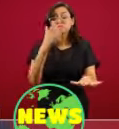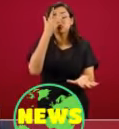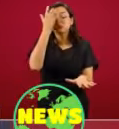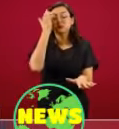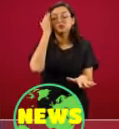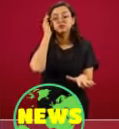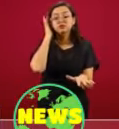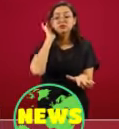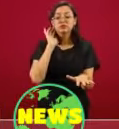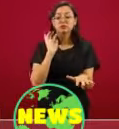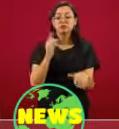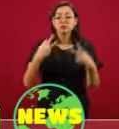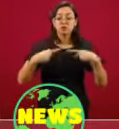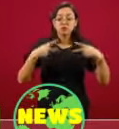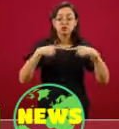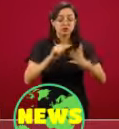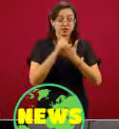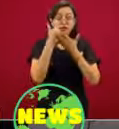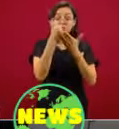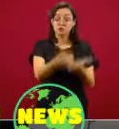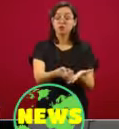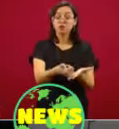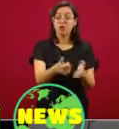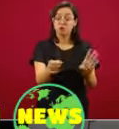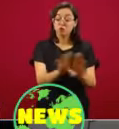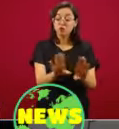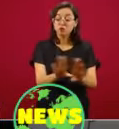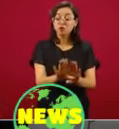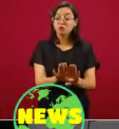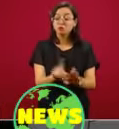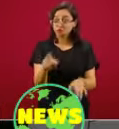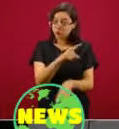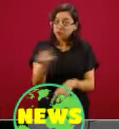y cómo se ayuda a la gente con esto.